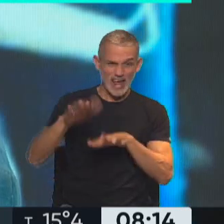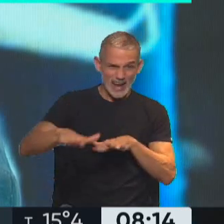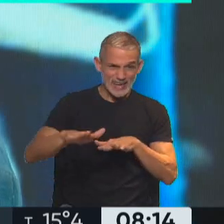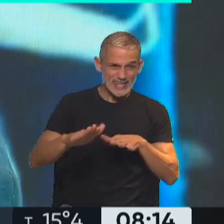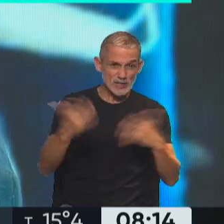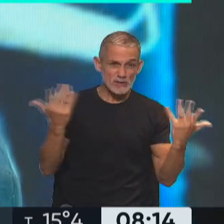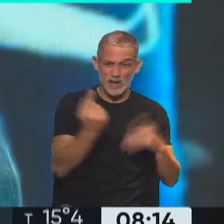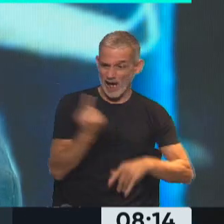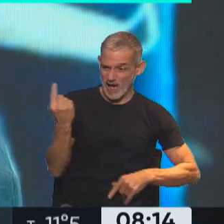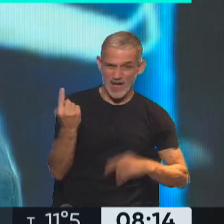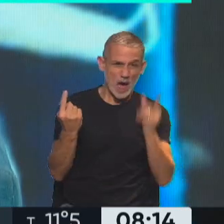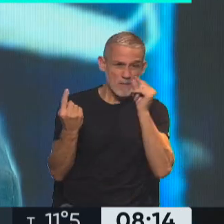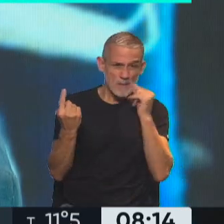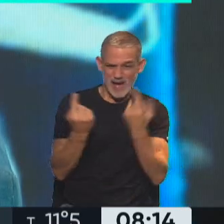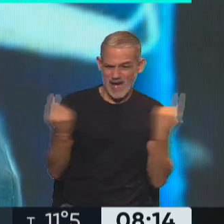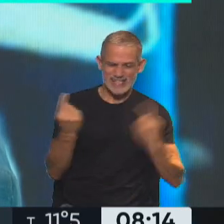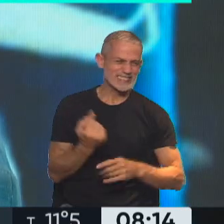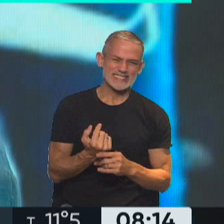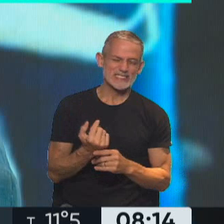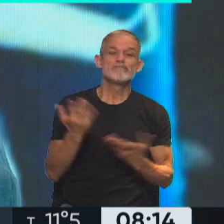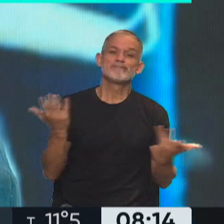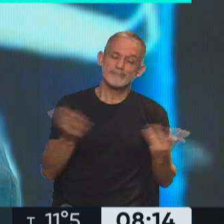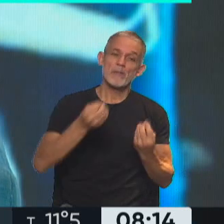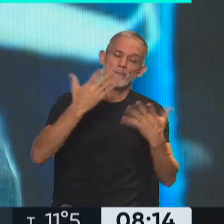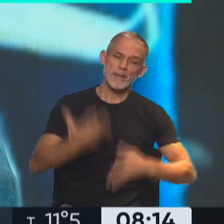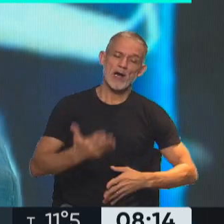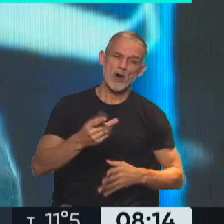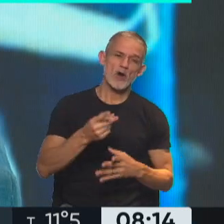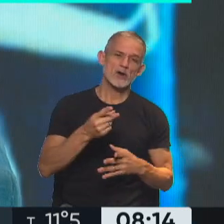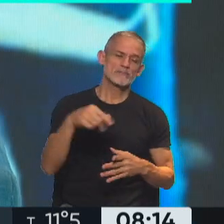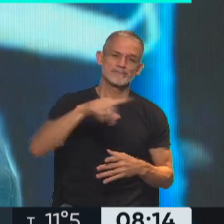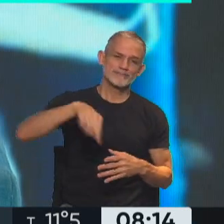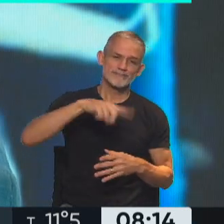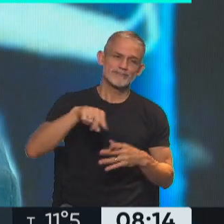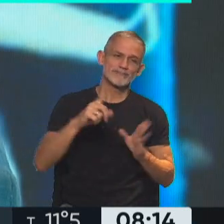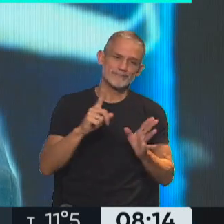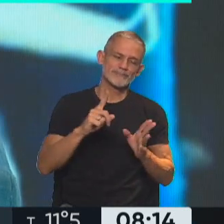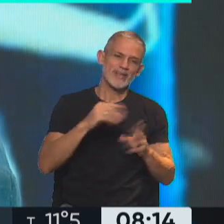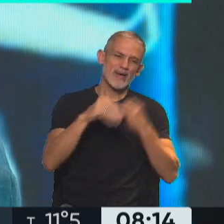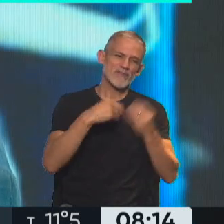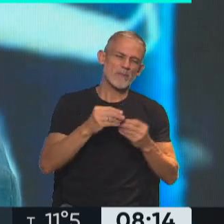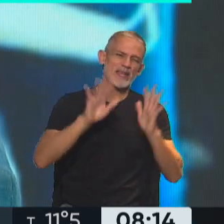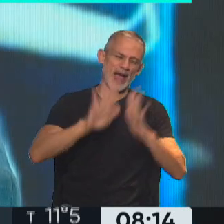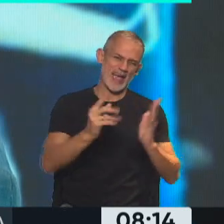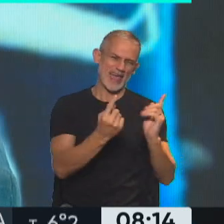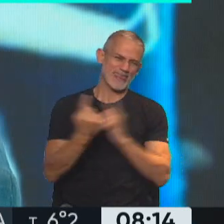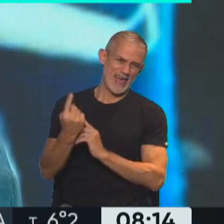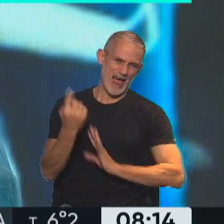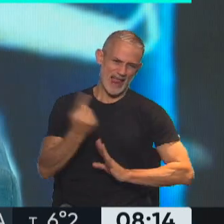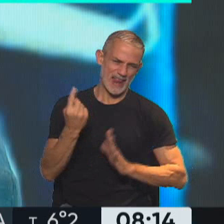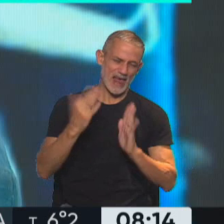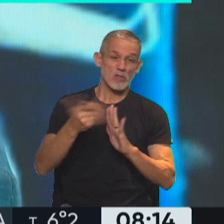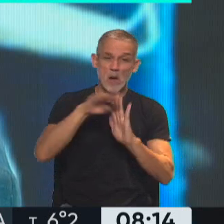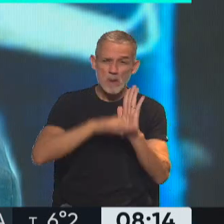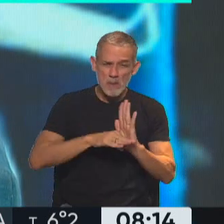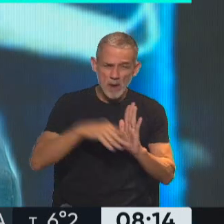puede guardar el aislamiento del padre, yo creo que lo ideal sería que en ese caso se aíslen también. Más allá de que la norma